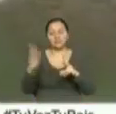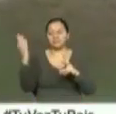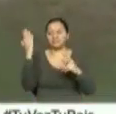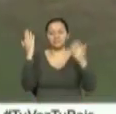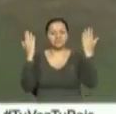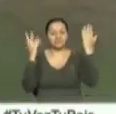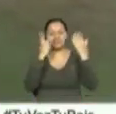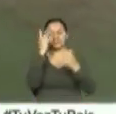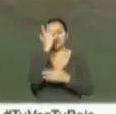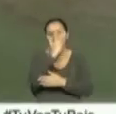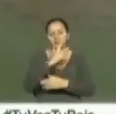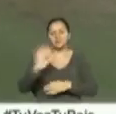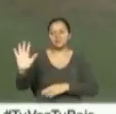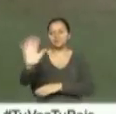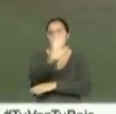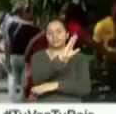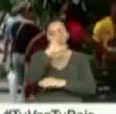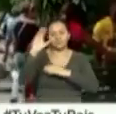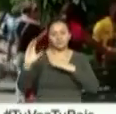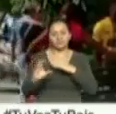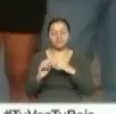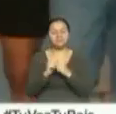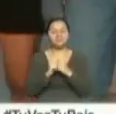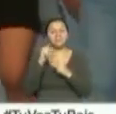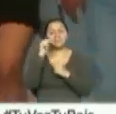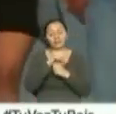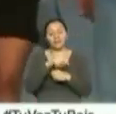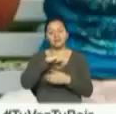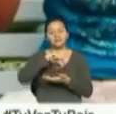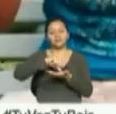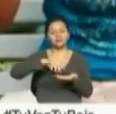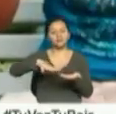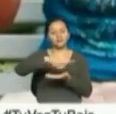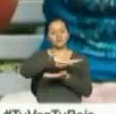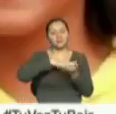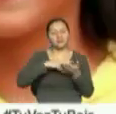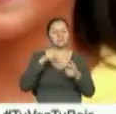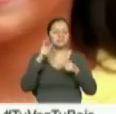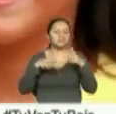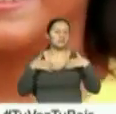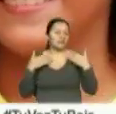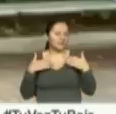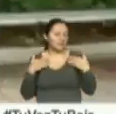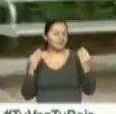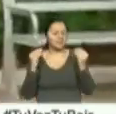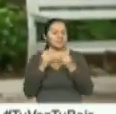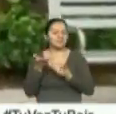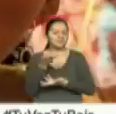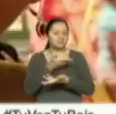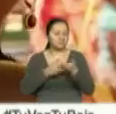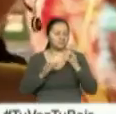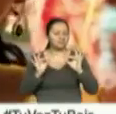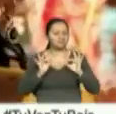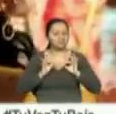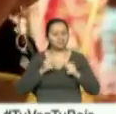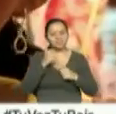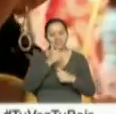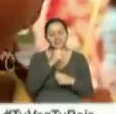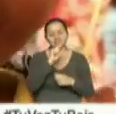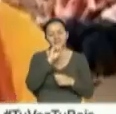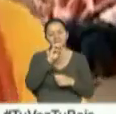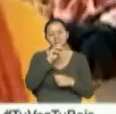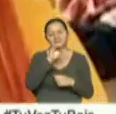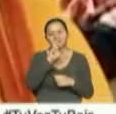con el precioso paisaje costero. Es una ciudad de gente alegre, amable y hospitalaria como Daniela